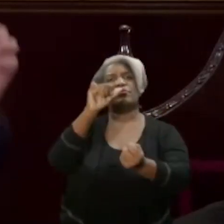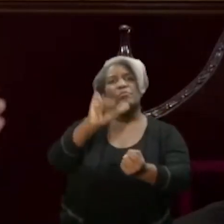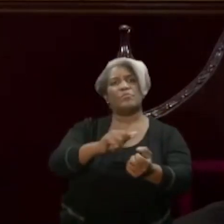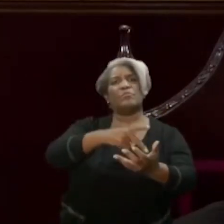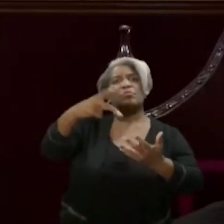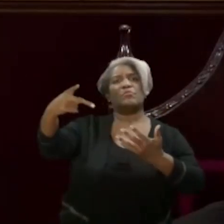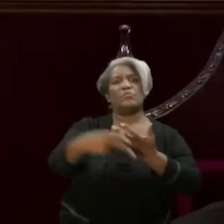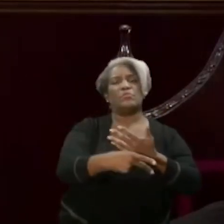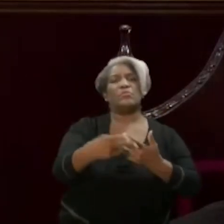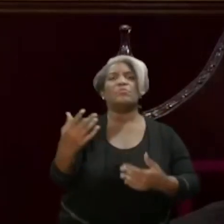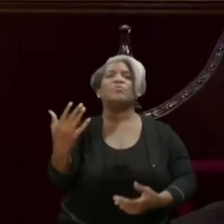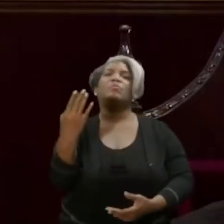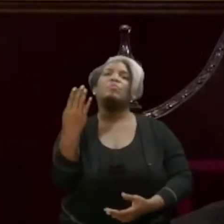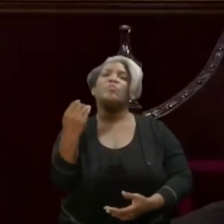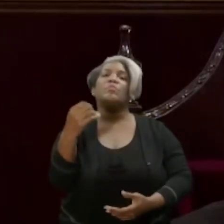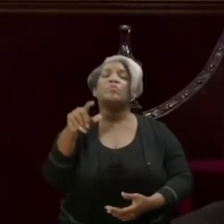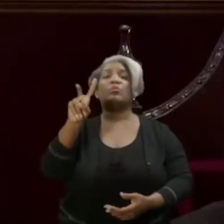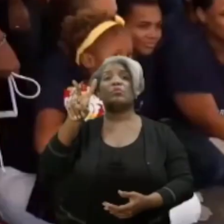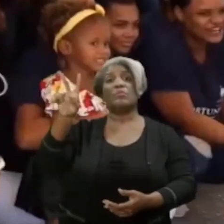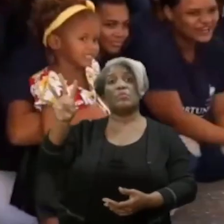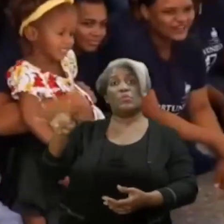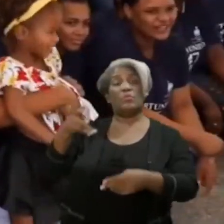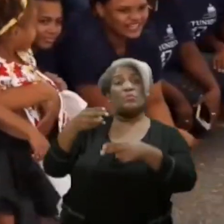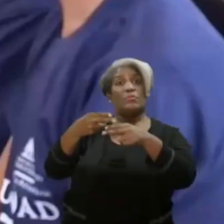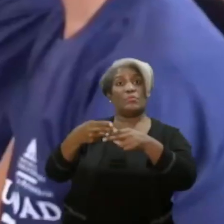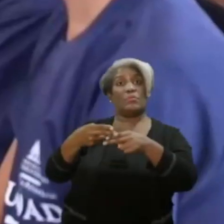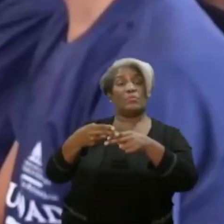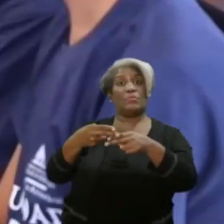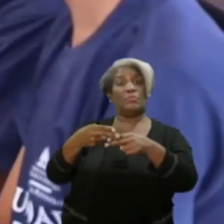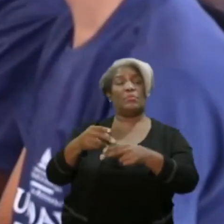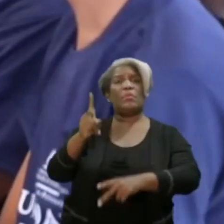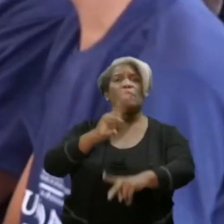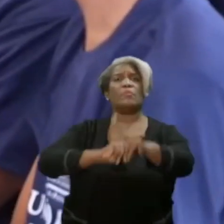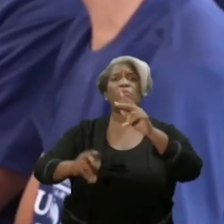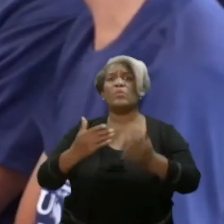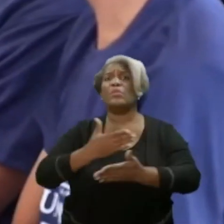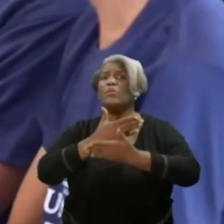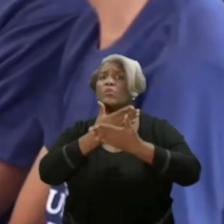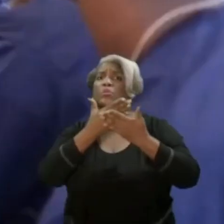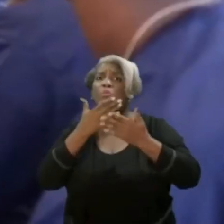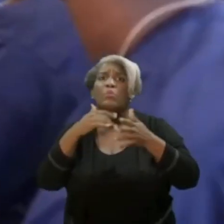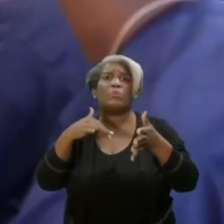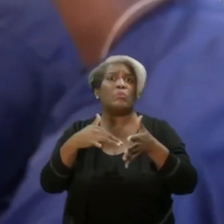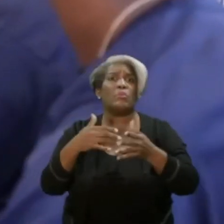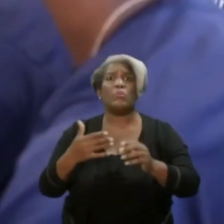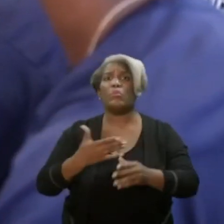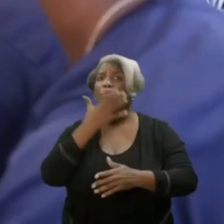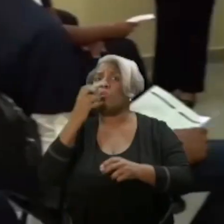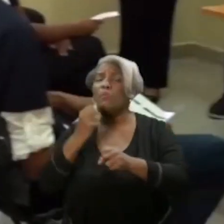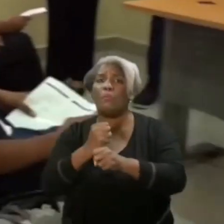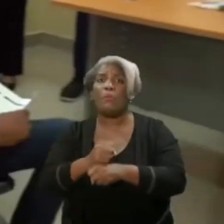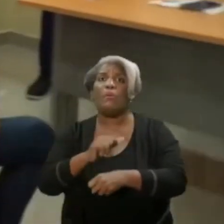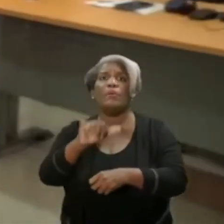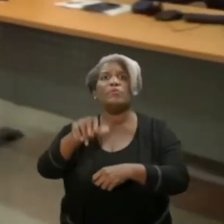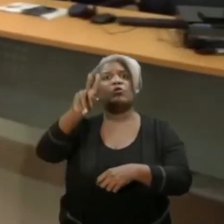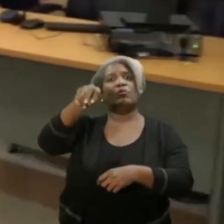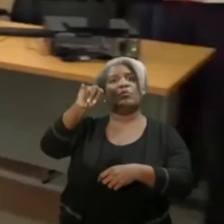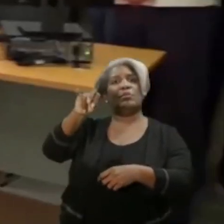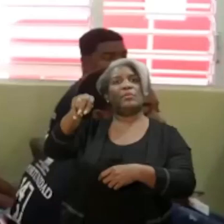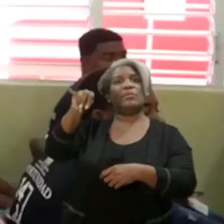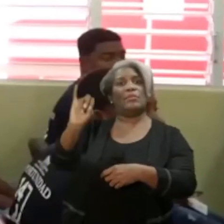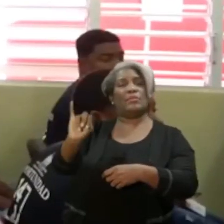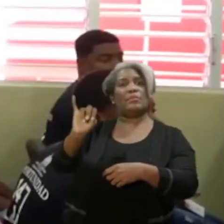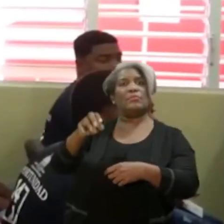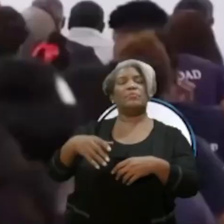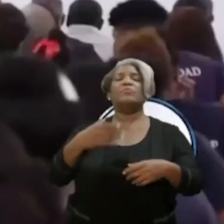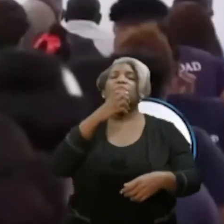Operación 1424, para los llamados ninis, los jóvenes que ni estudian ni trabajan, de edades comprendidas